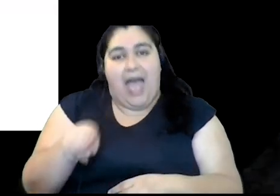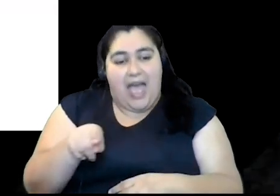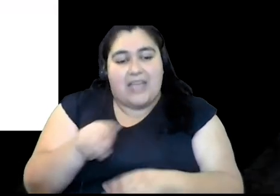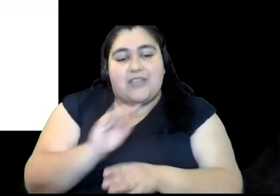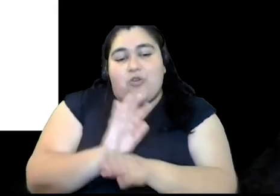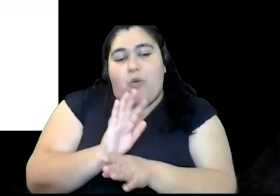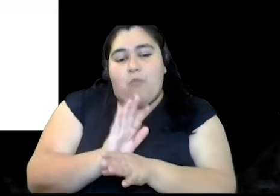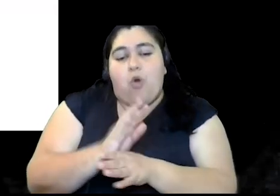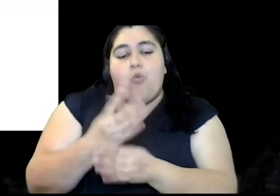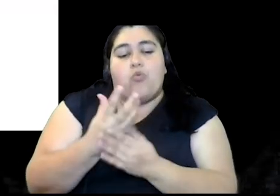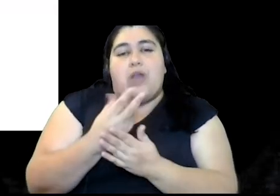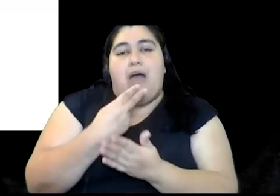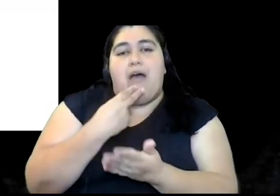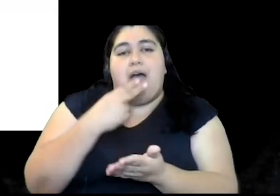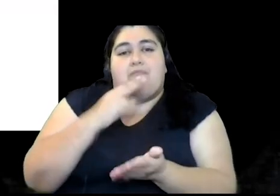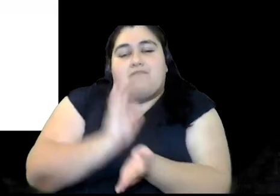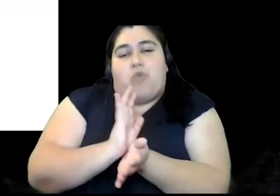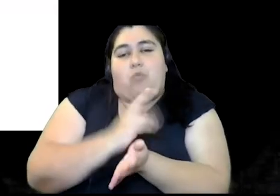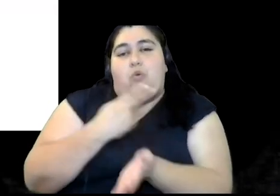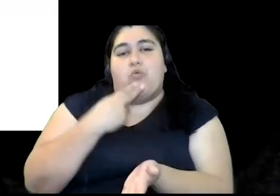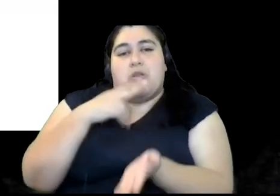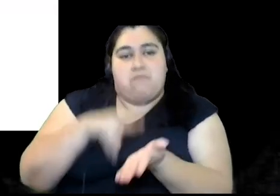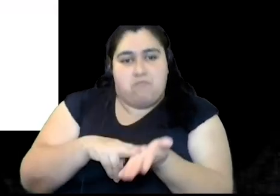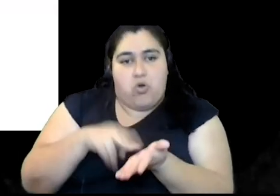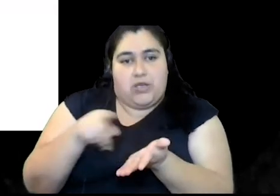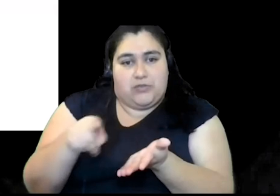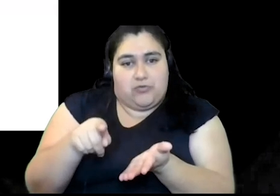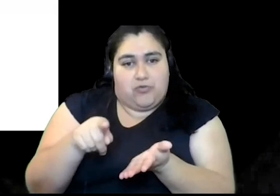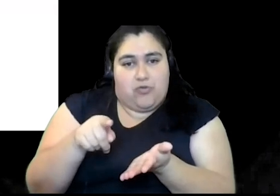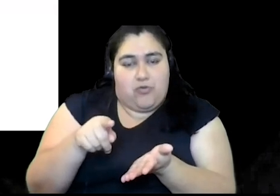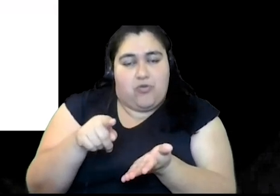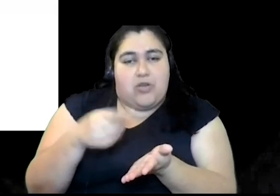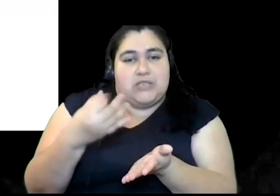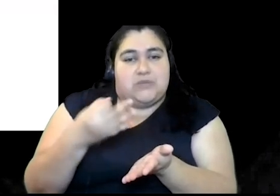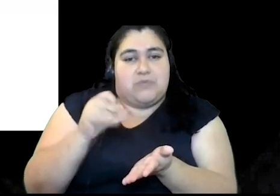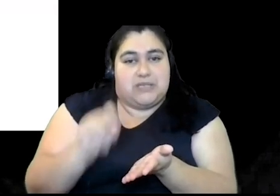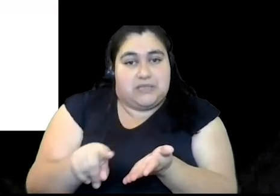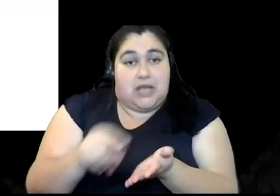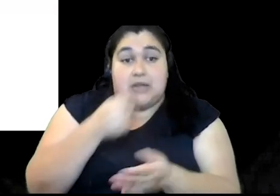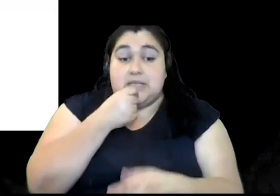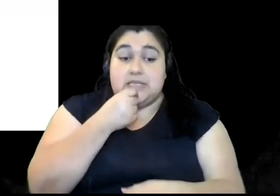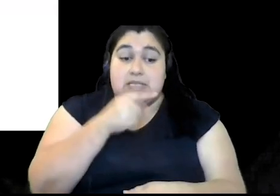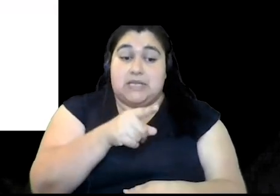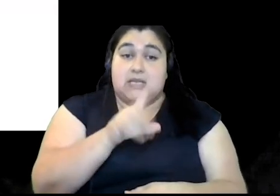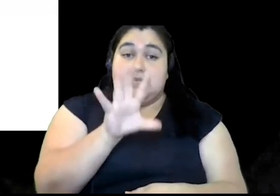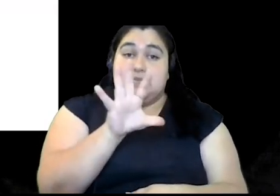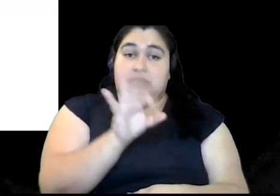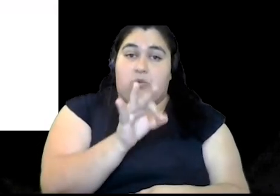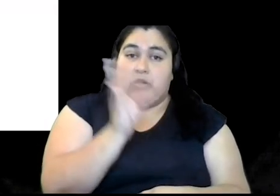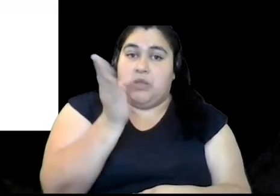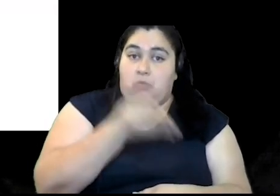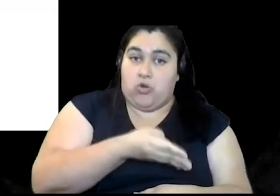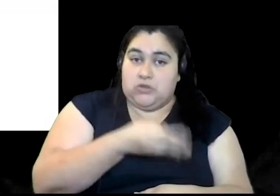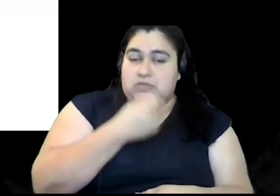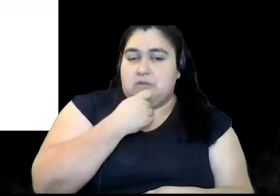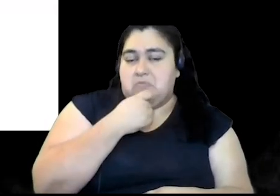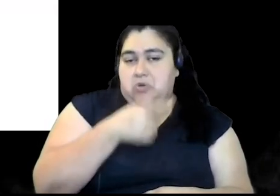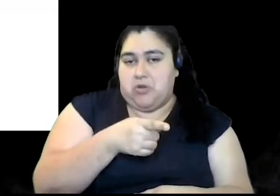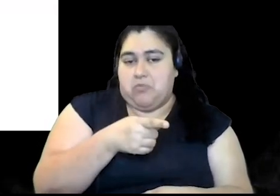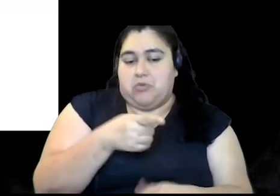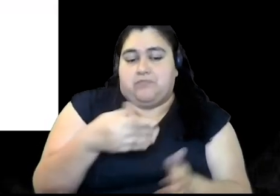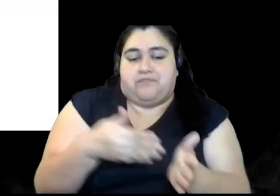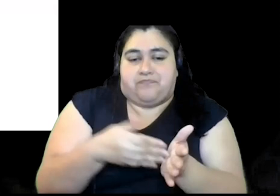renta presunta para la sucesión indivisa, porque ese otro 50%, al estar bajo